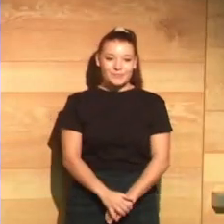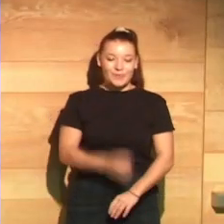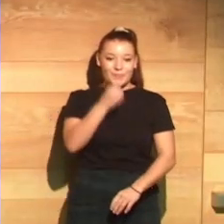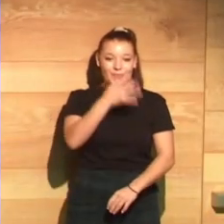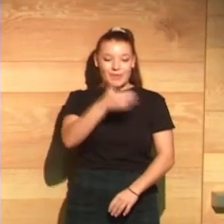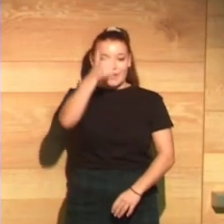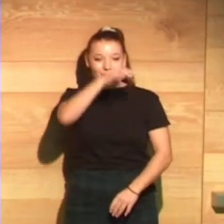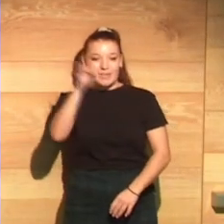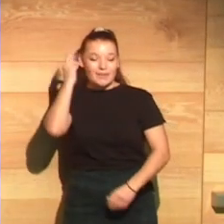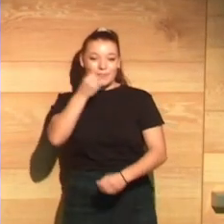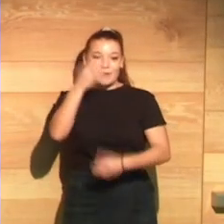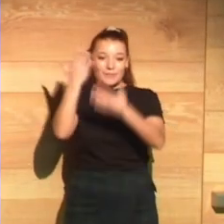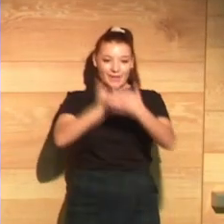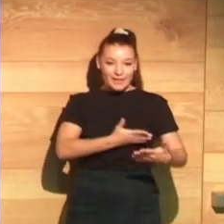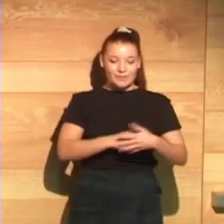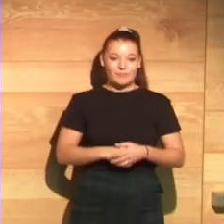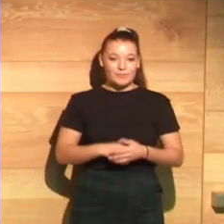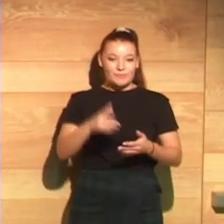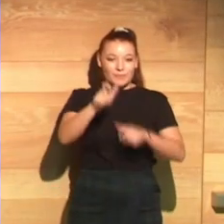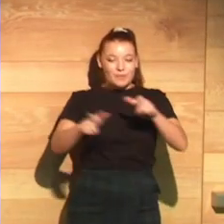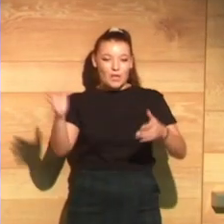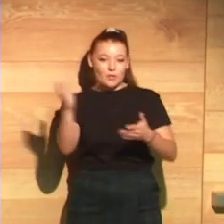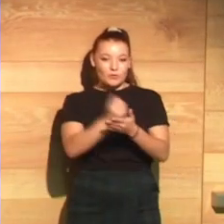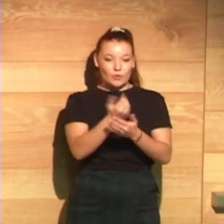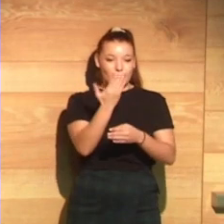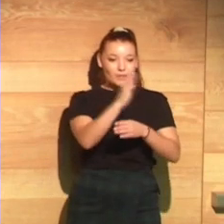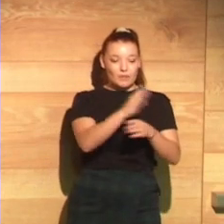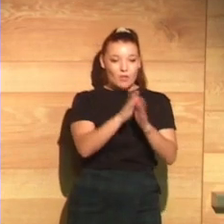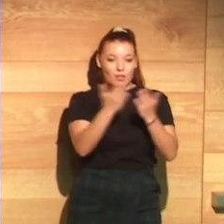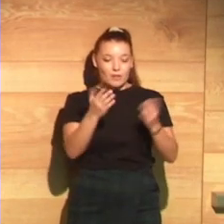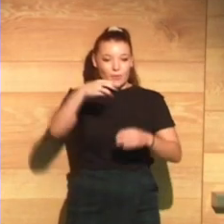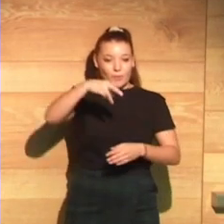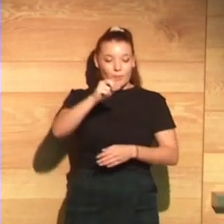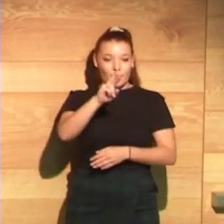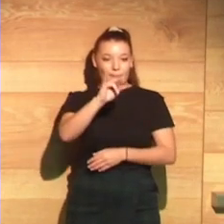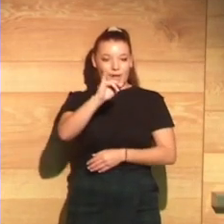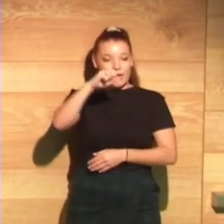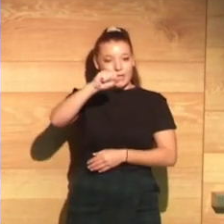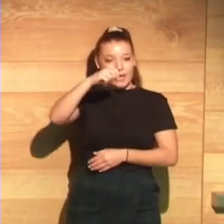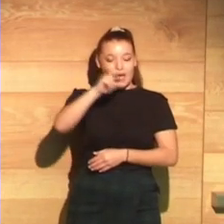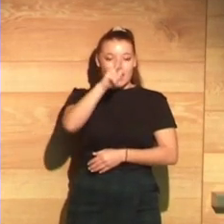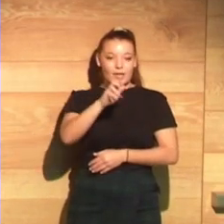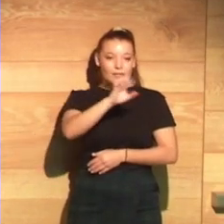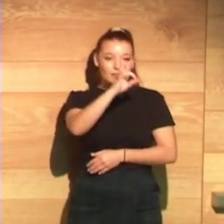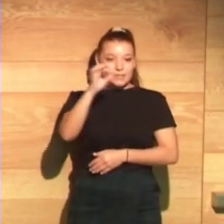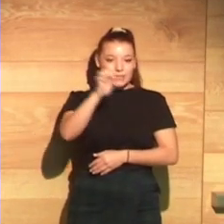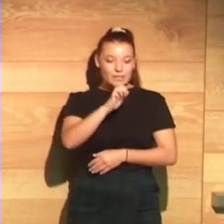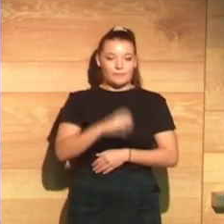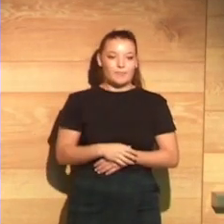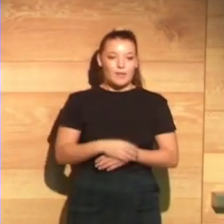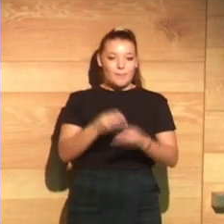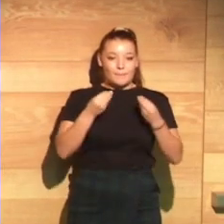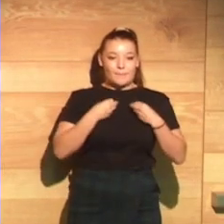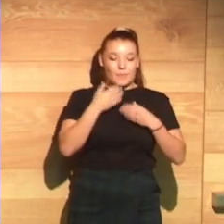Hola, ¿qué tal? Bienvenidas y bienvenidos a todos a esta presentación del libro de María Gese, Marilyn, una